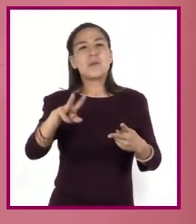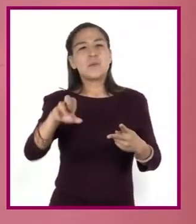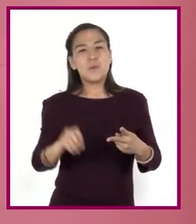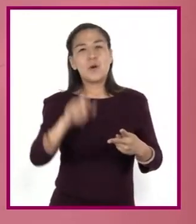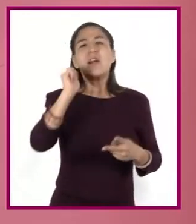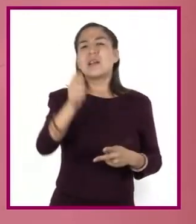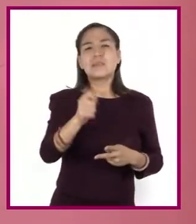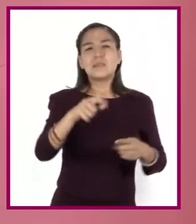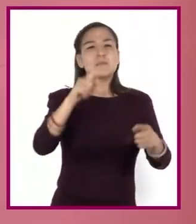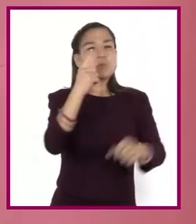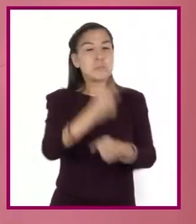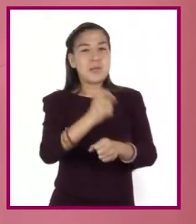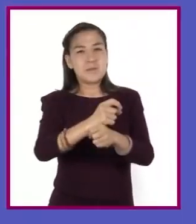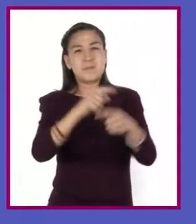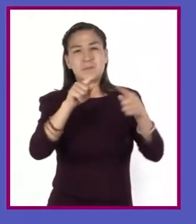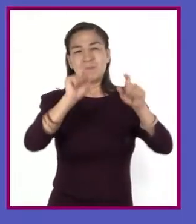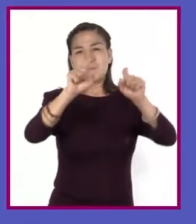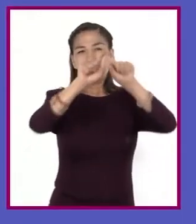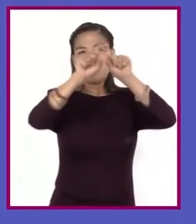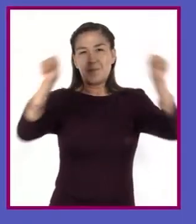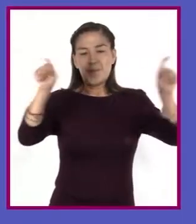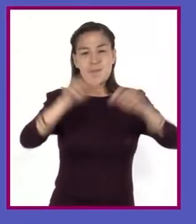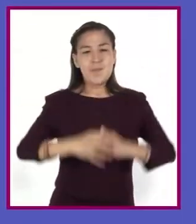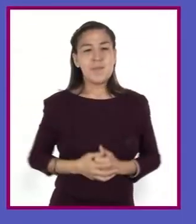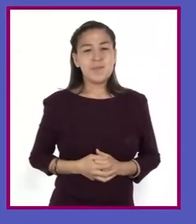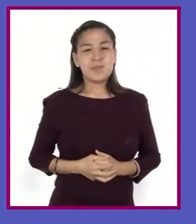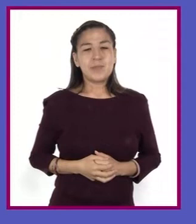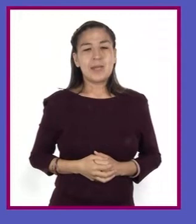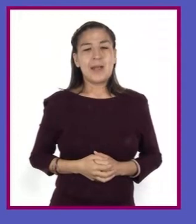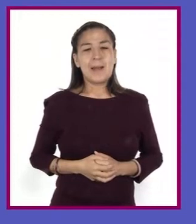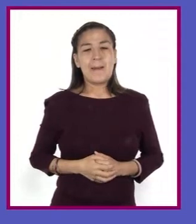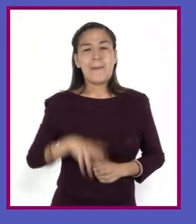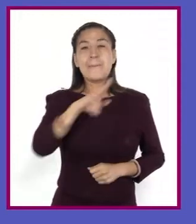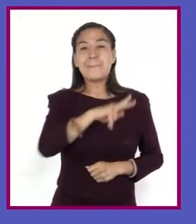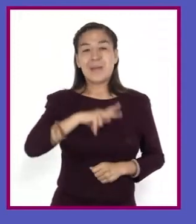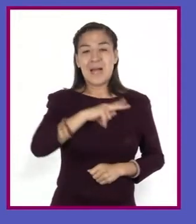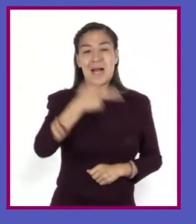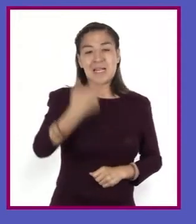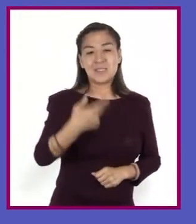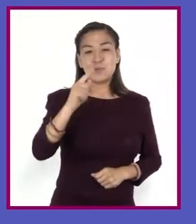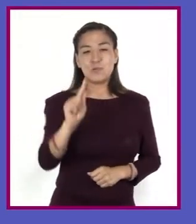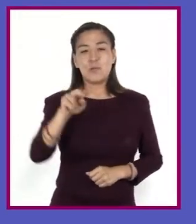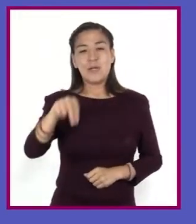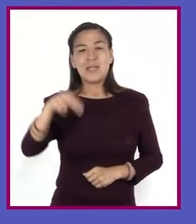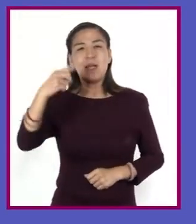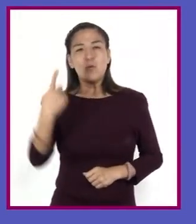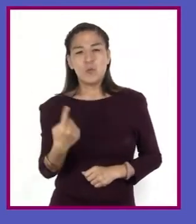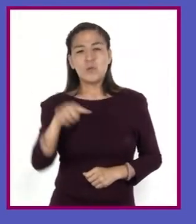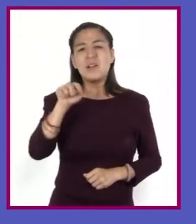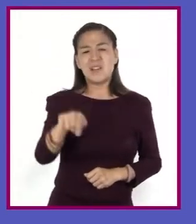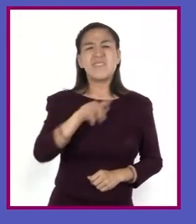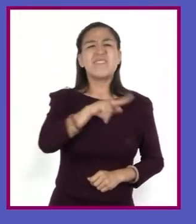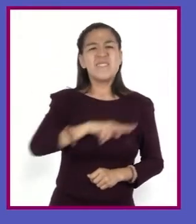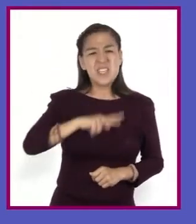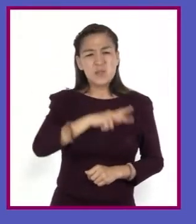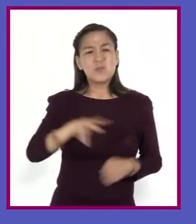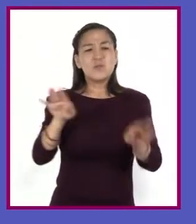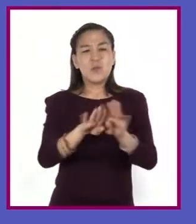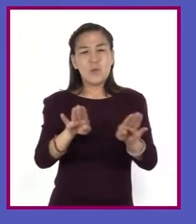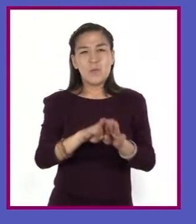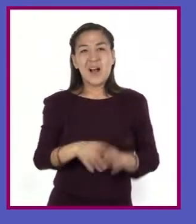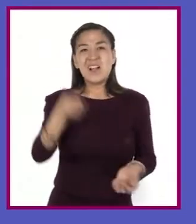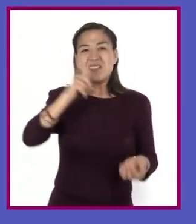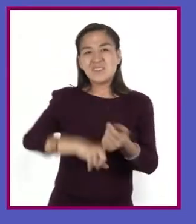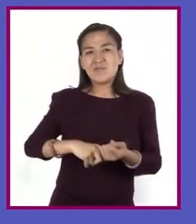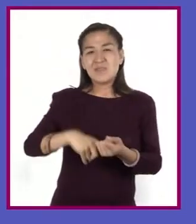solo en el primer párrafo. El virus H1N1 es un tipo de virus que se transmite por